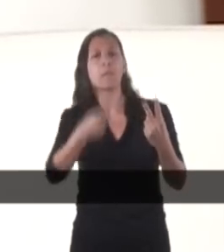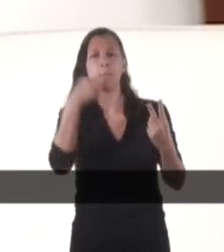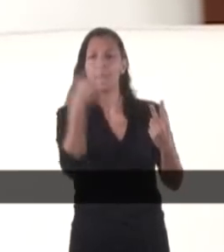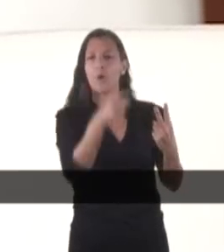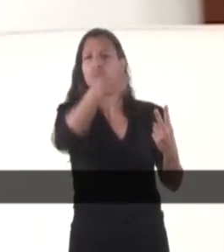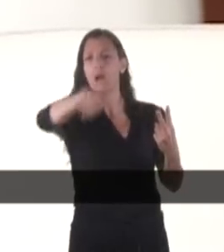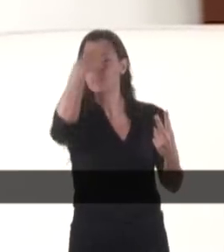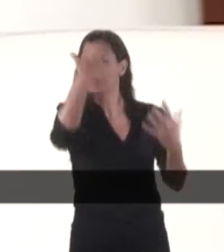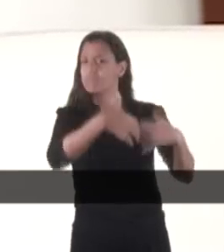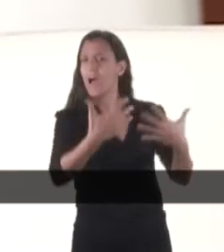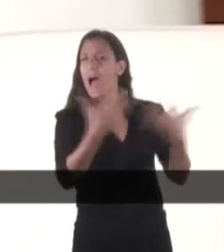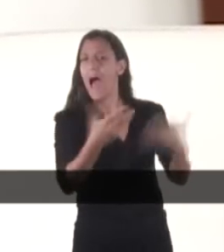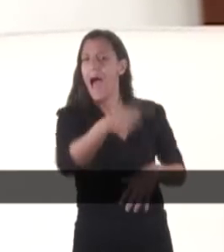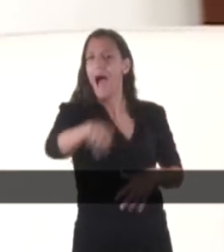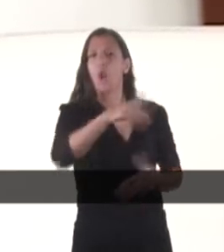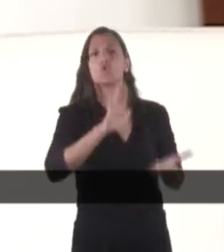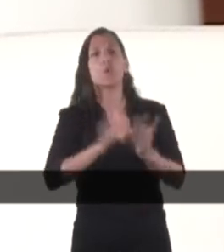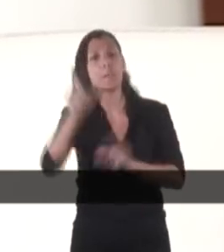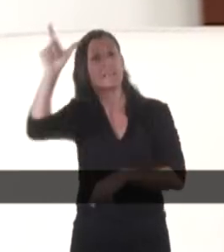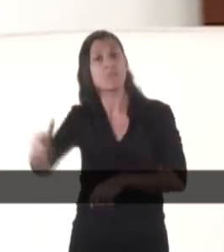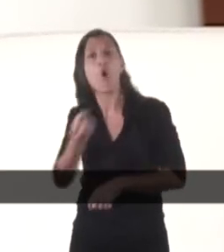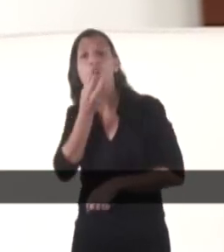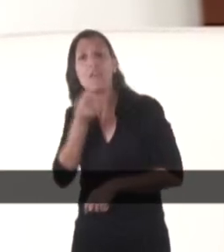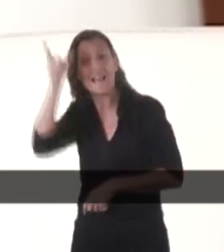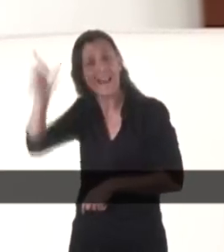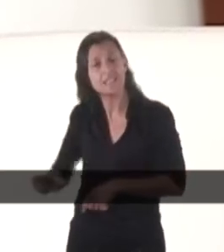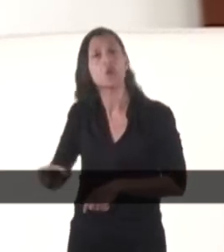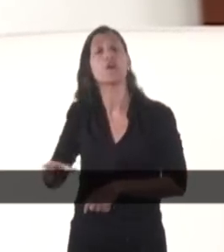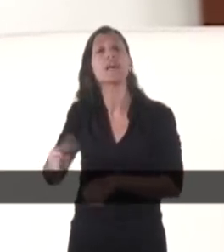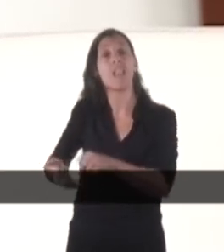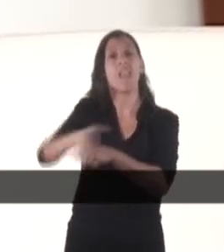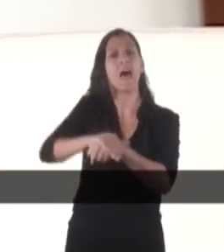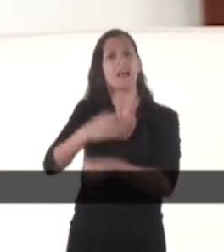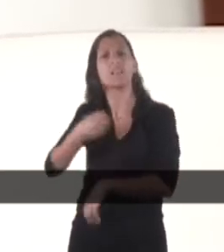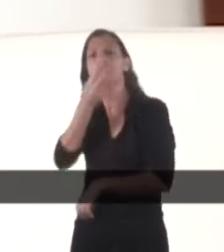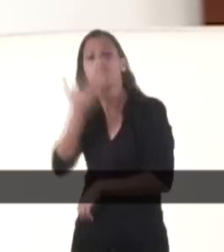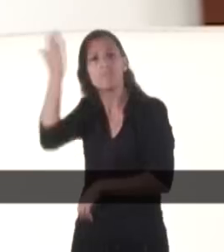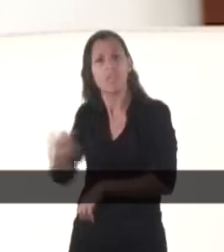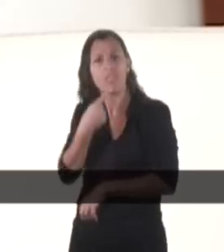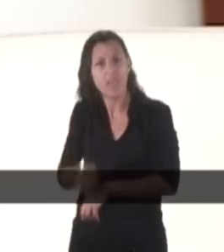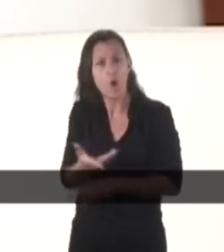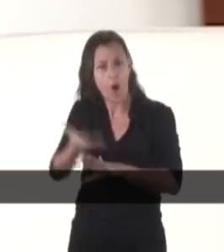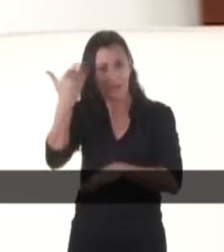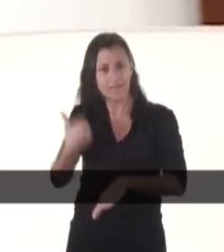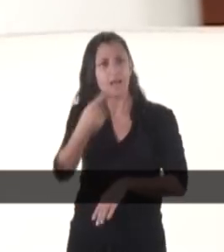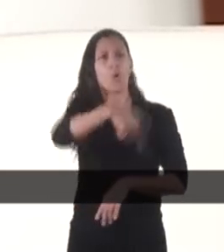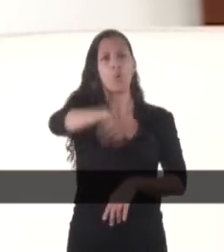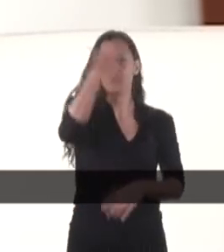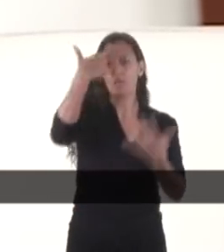reflexión sobre las declaraciones de ayer de Horacio Rodríguez Larreta sobre que